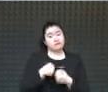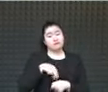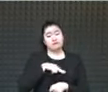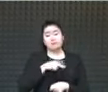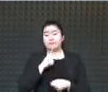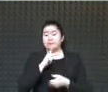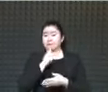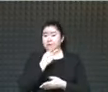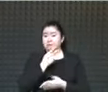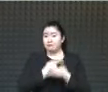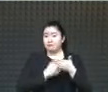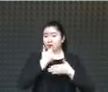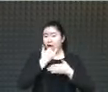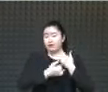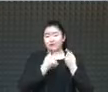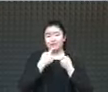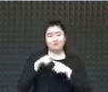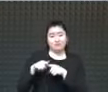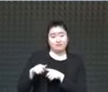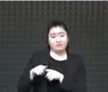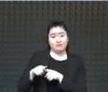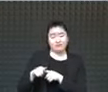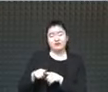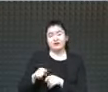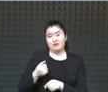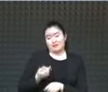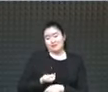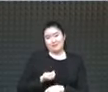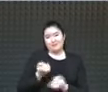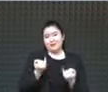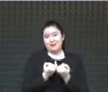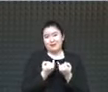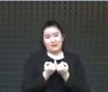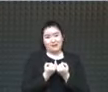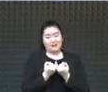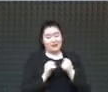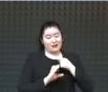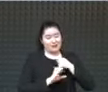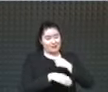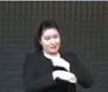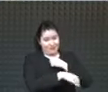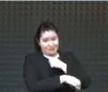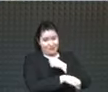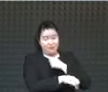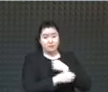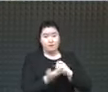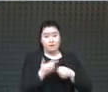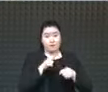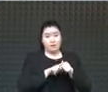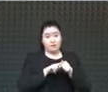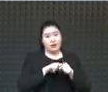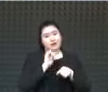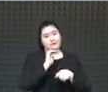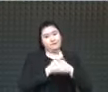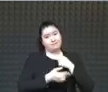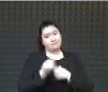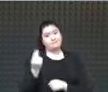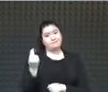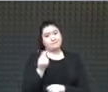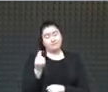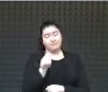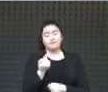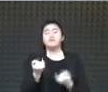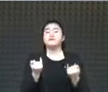y tenemos que terminar, obviamente, el hospital de Coajimalpa. Entonces, son varios proyectos de infraestructura social,